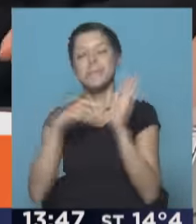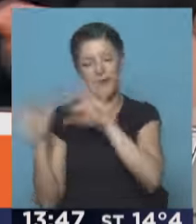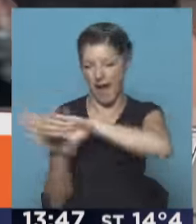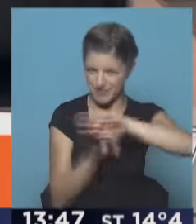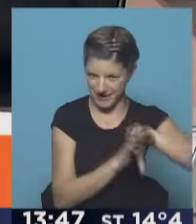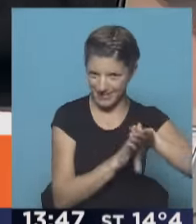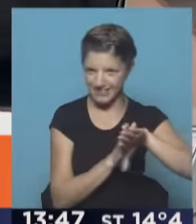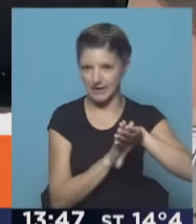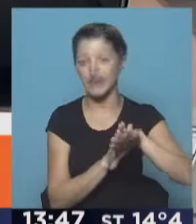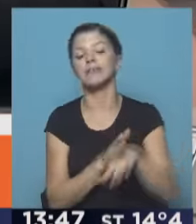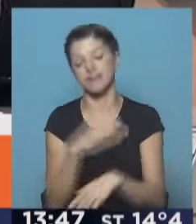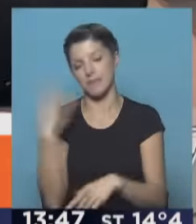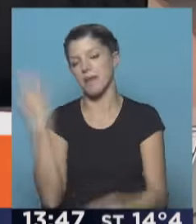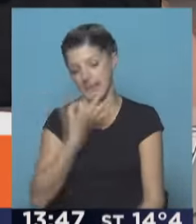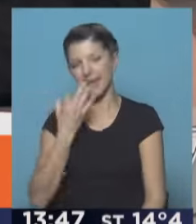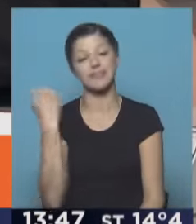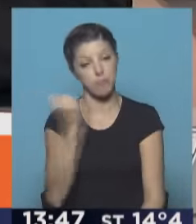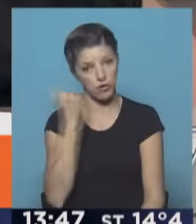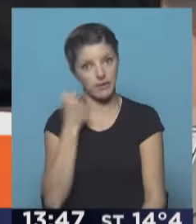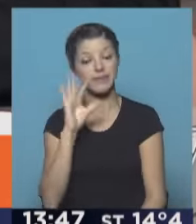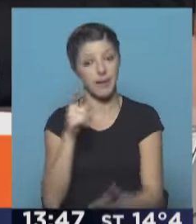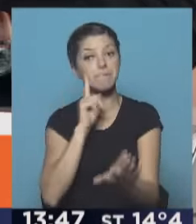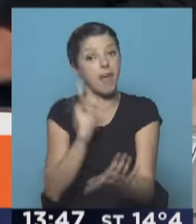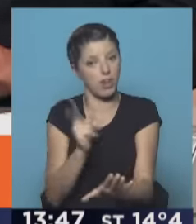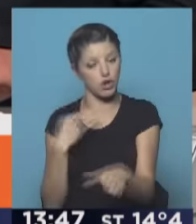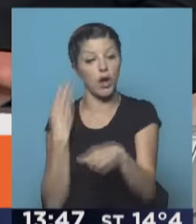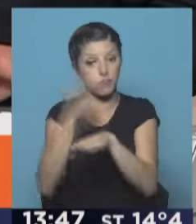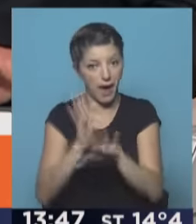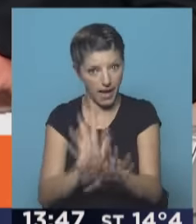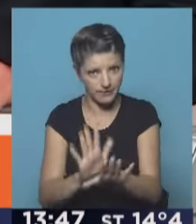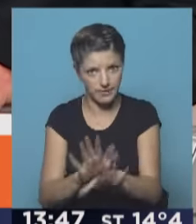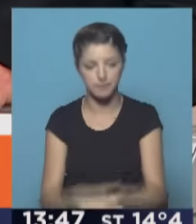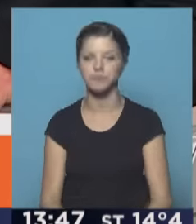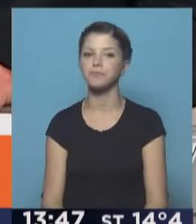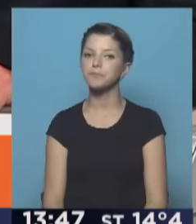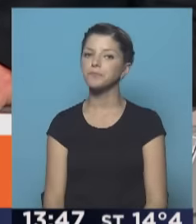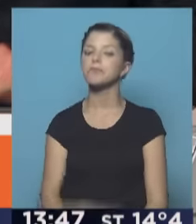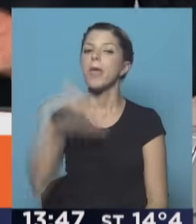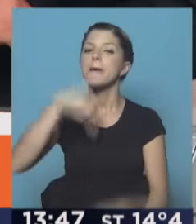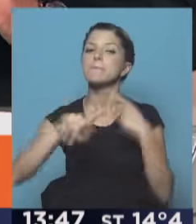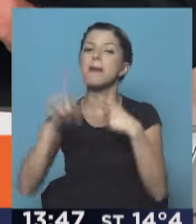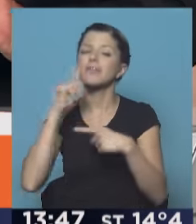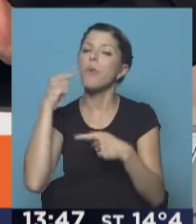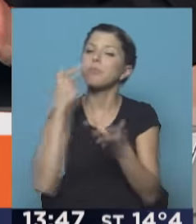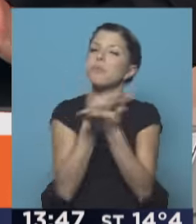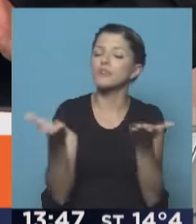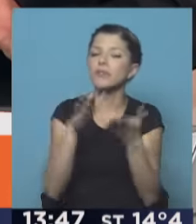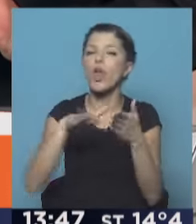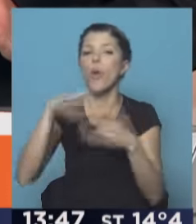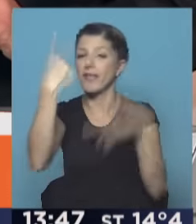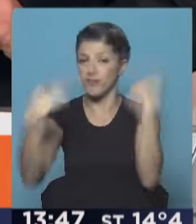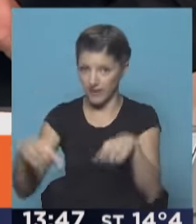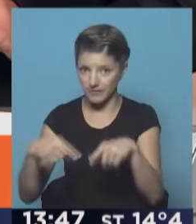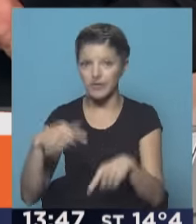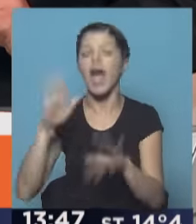dato humorístico, era peligroso. Maxi, bueno, nos has mostrado todas las ciudades donde ha jugado la selección.